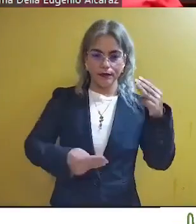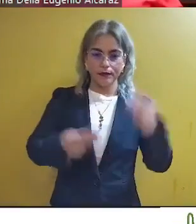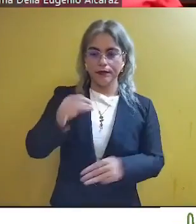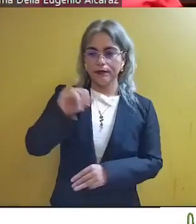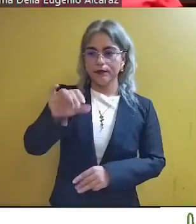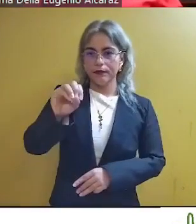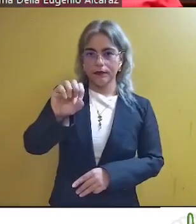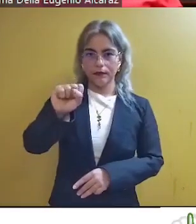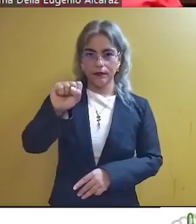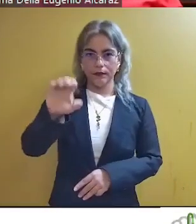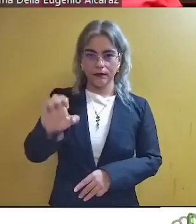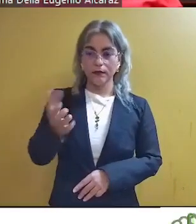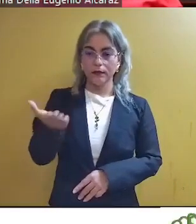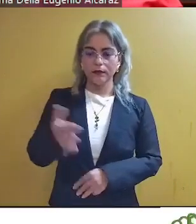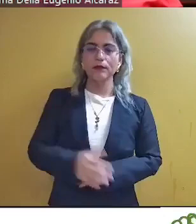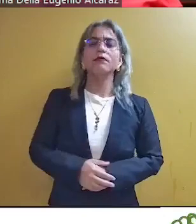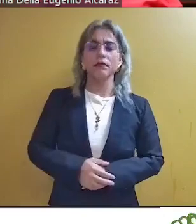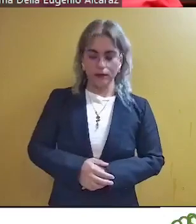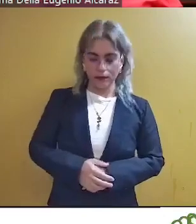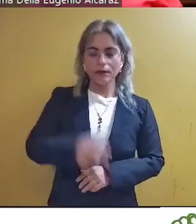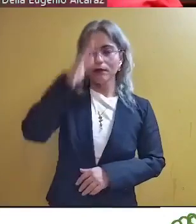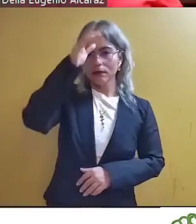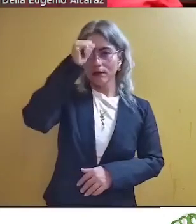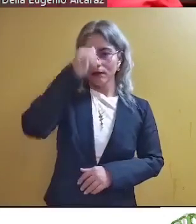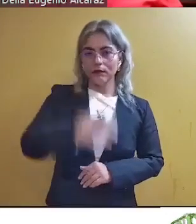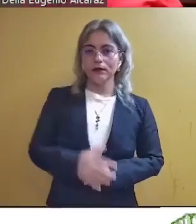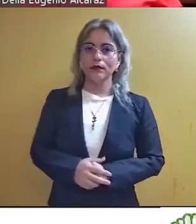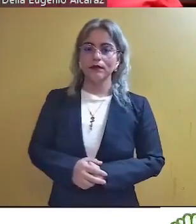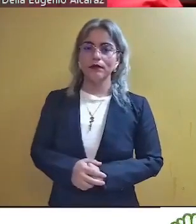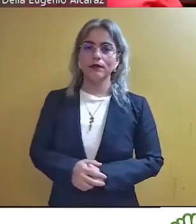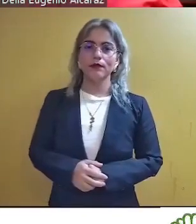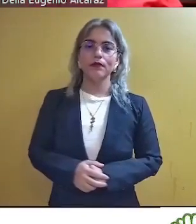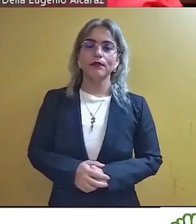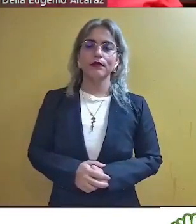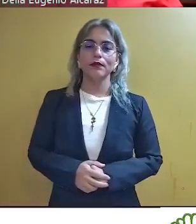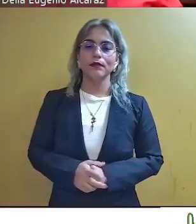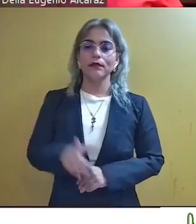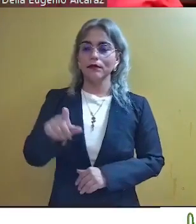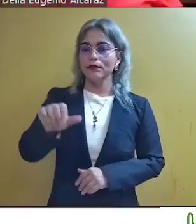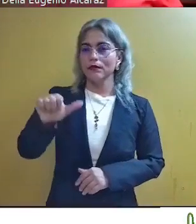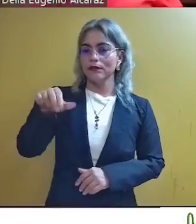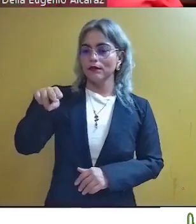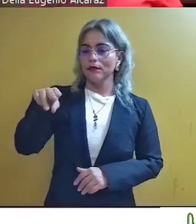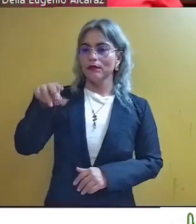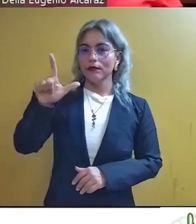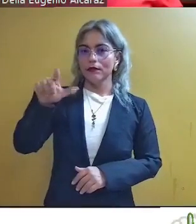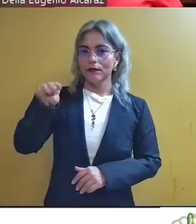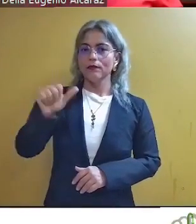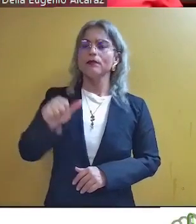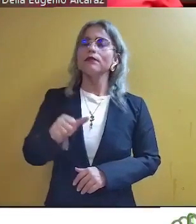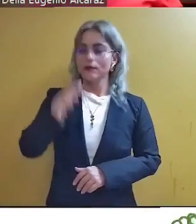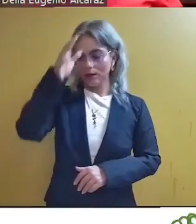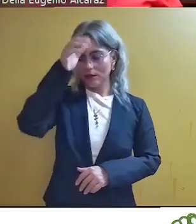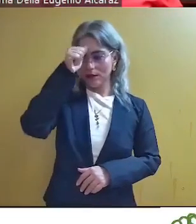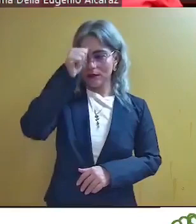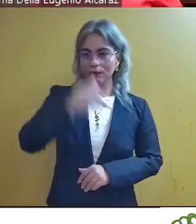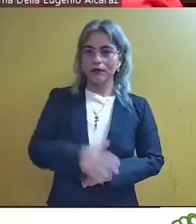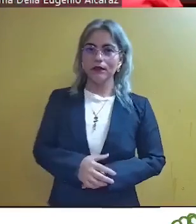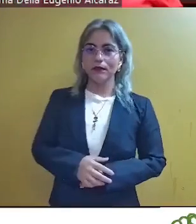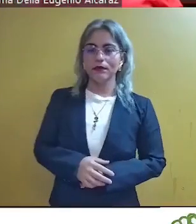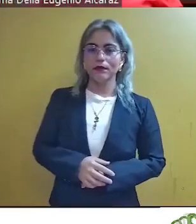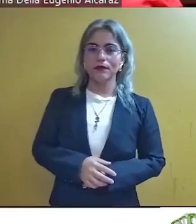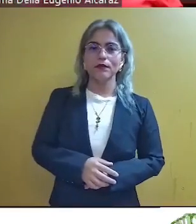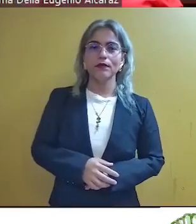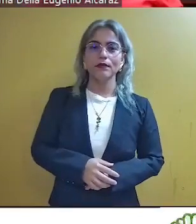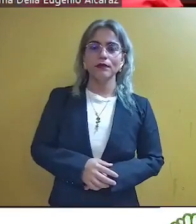Salgado. Es mi proyecto. Gracias, magistrado. Magistrada Almadelia Eugenio Alcaraz. En el proyecto.